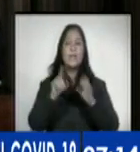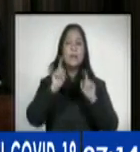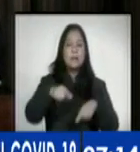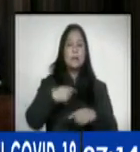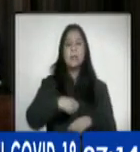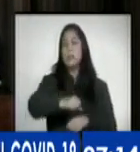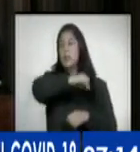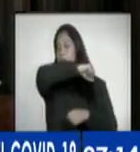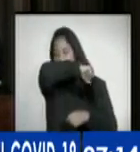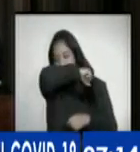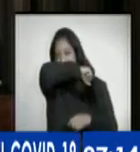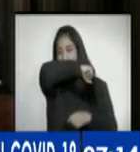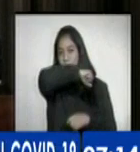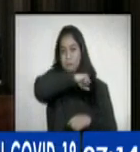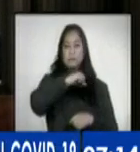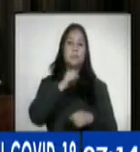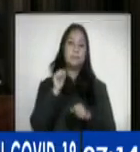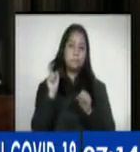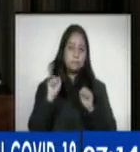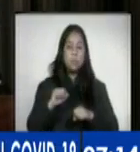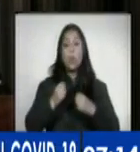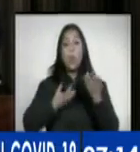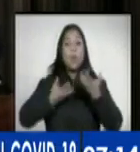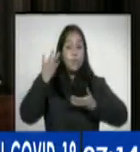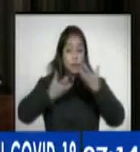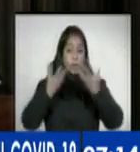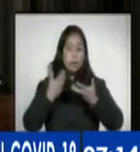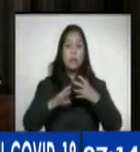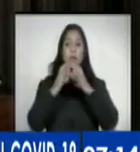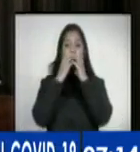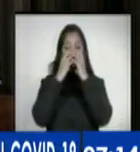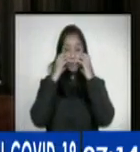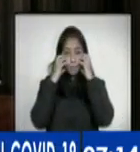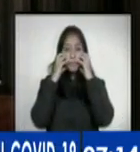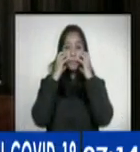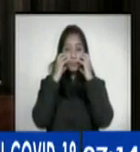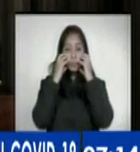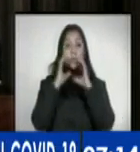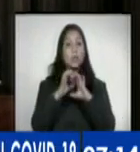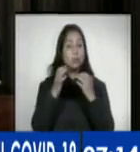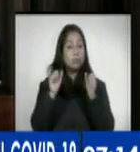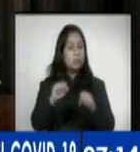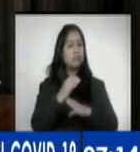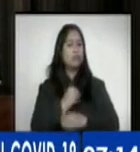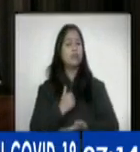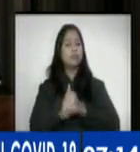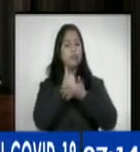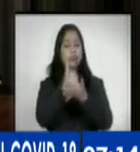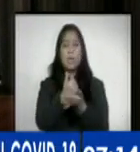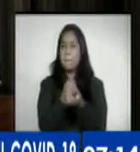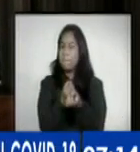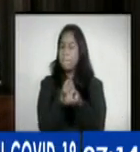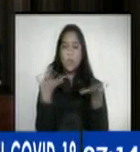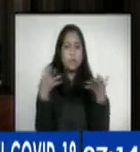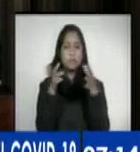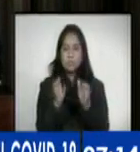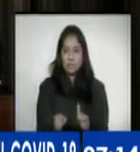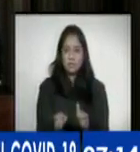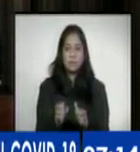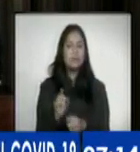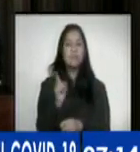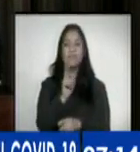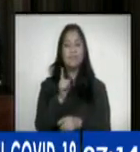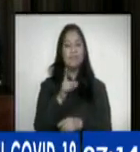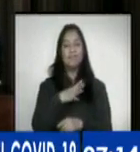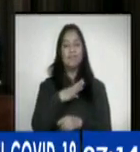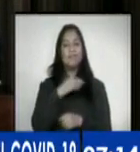caso de tener tos y fiebre, nos ponemos mascarilla. Podemos ayudar a que miles de personas no sufra